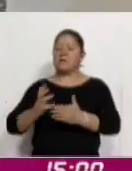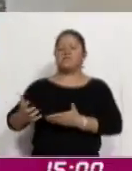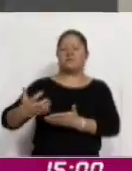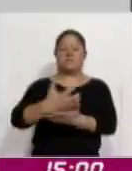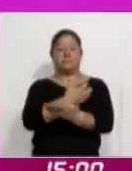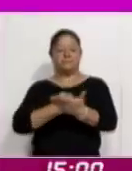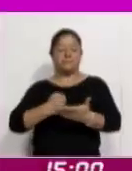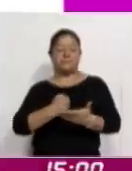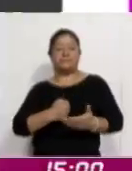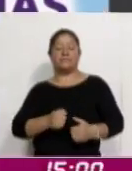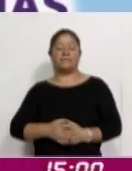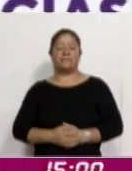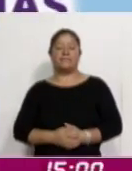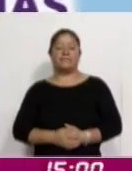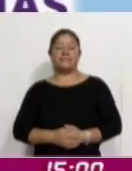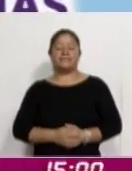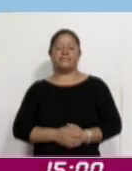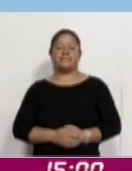en la entidad.